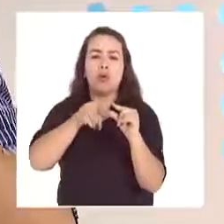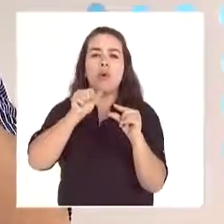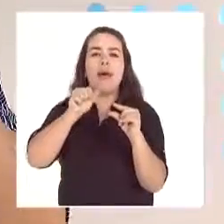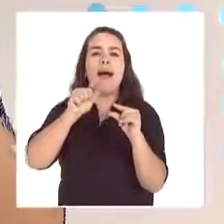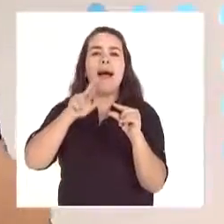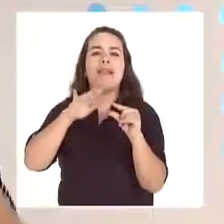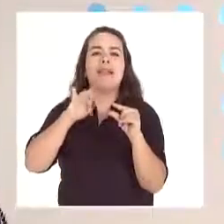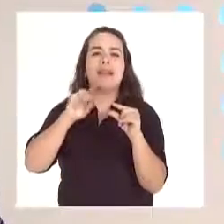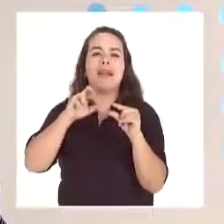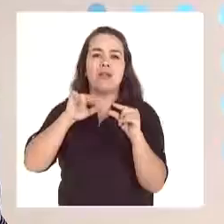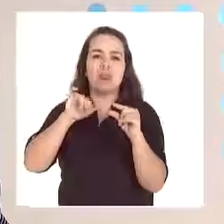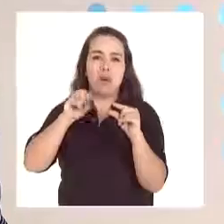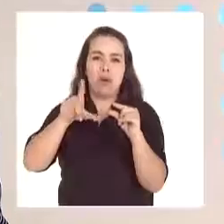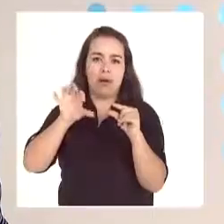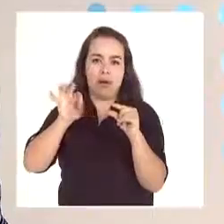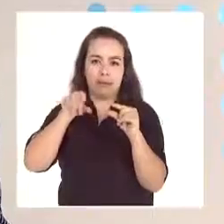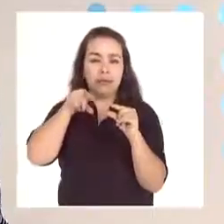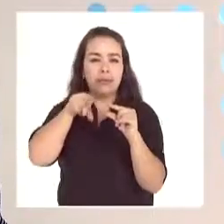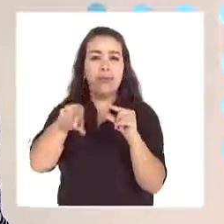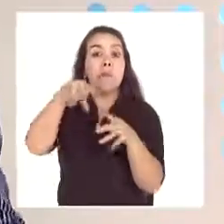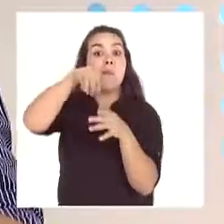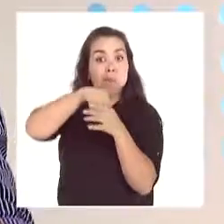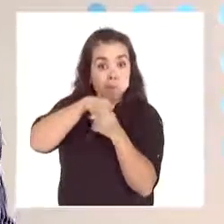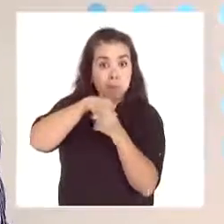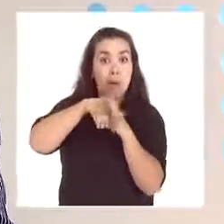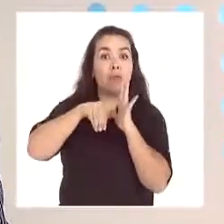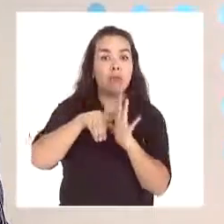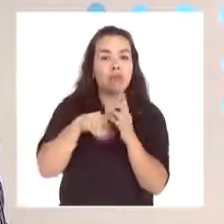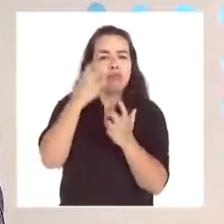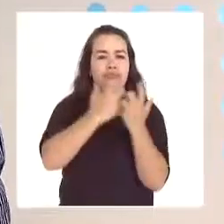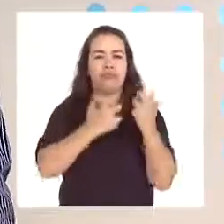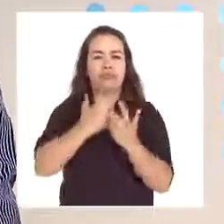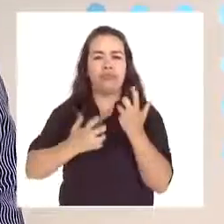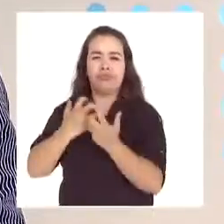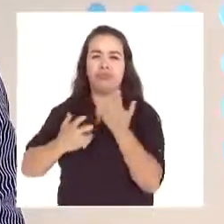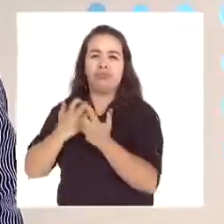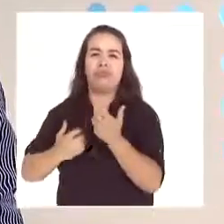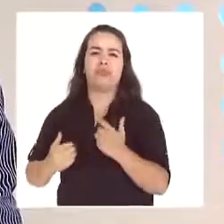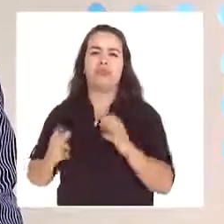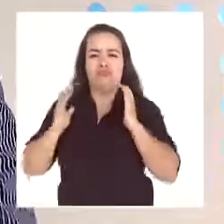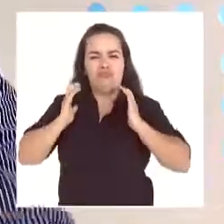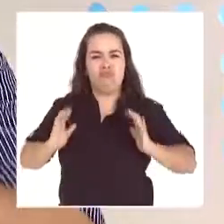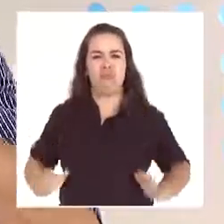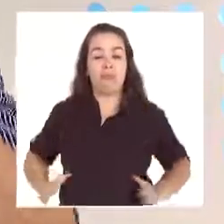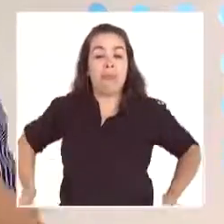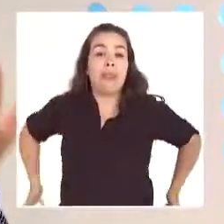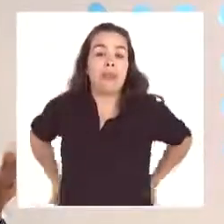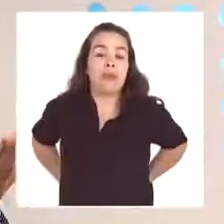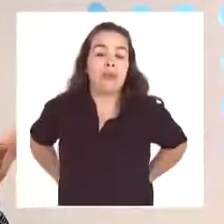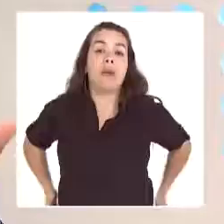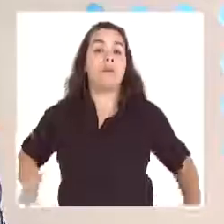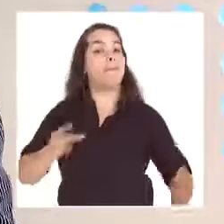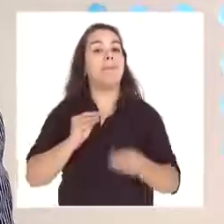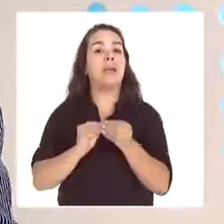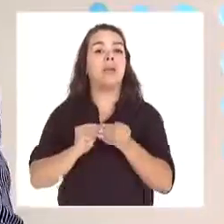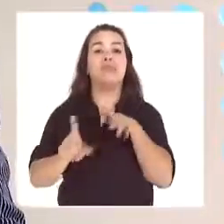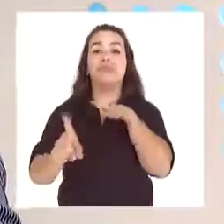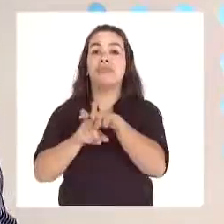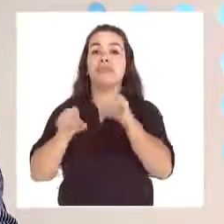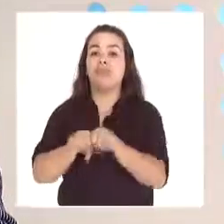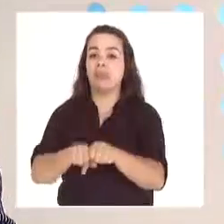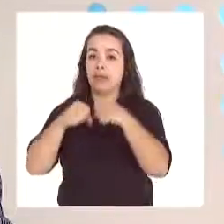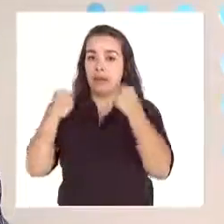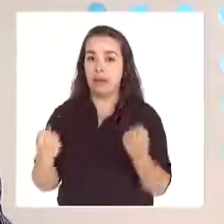arteriolas que hacen parte de esa estructura anatómica tan importante que es el riñón, y cuando se dañan,